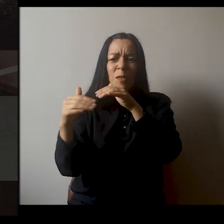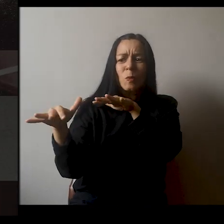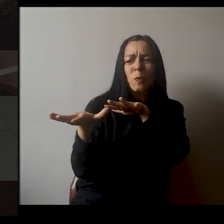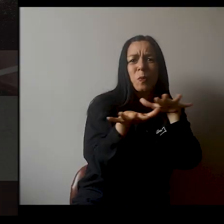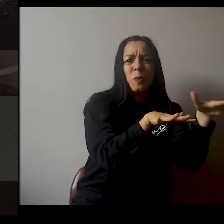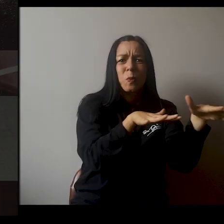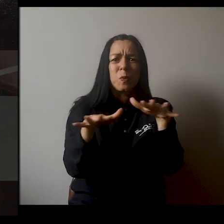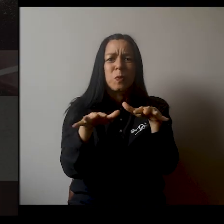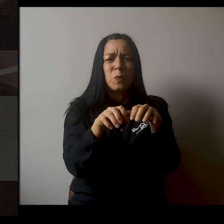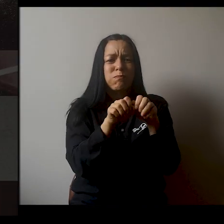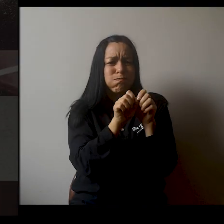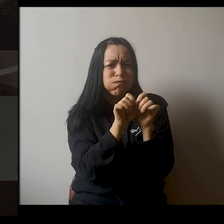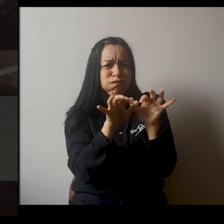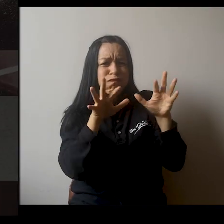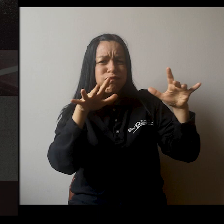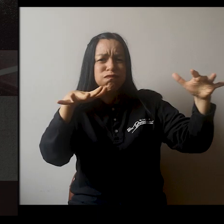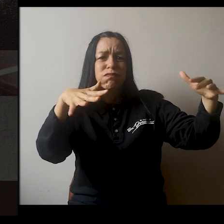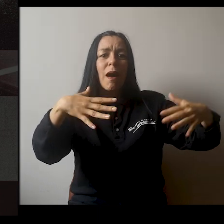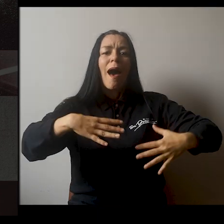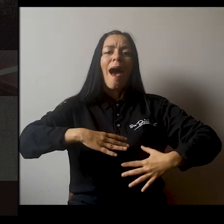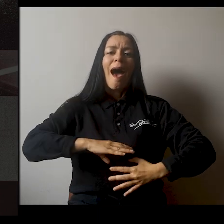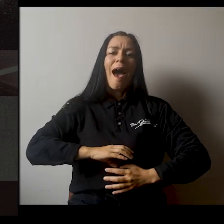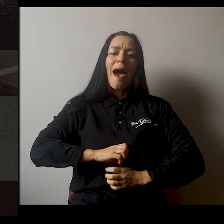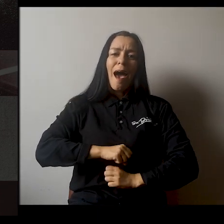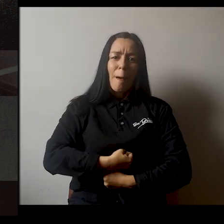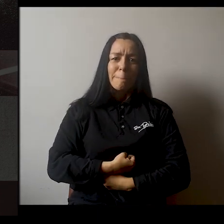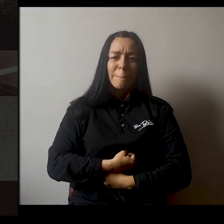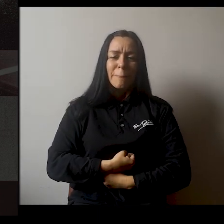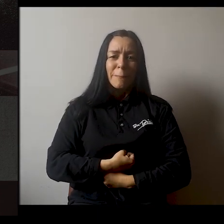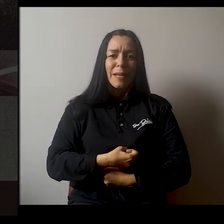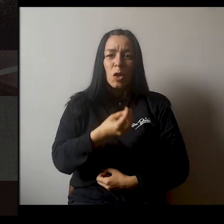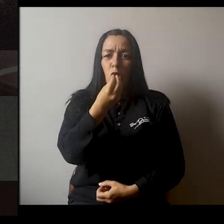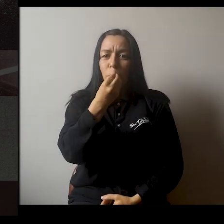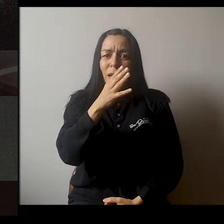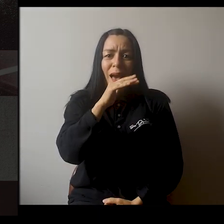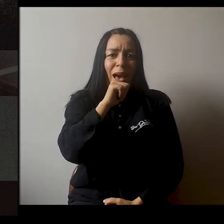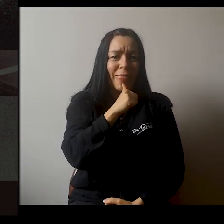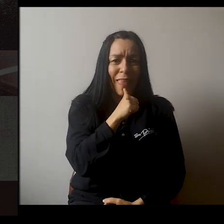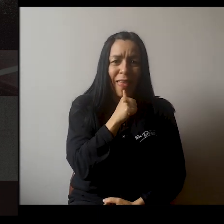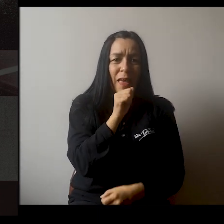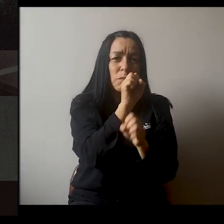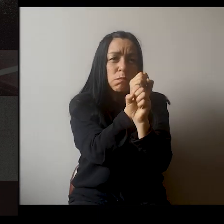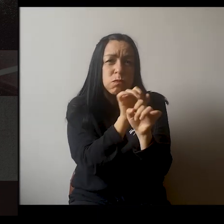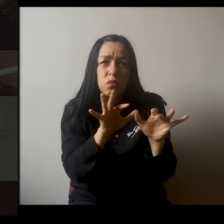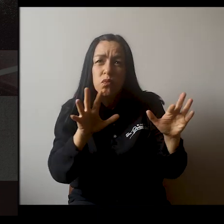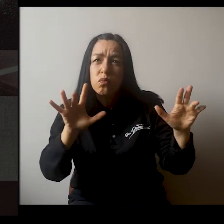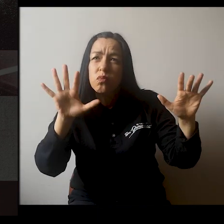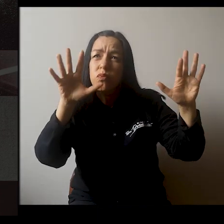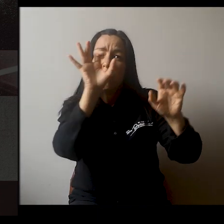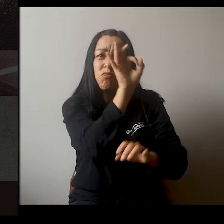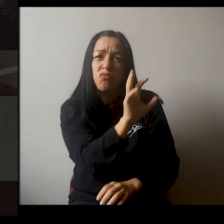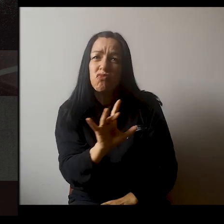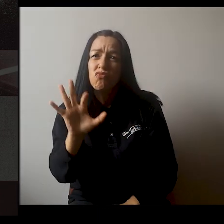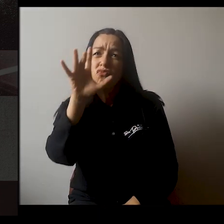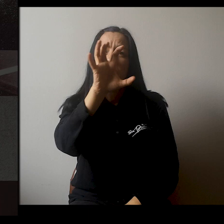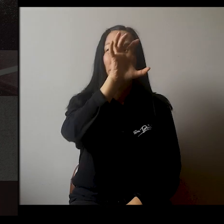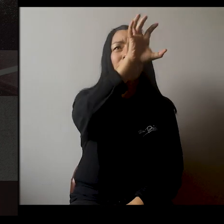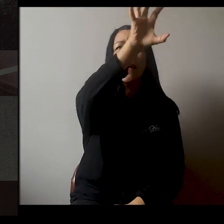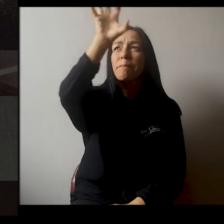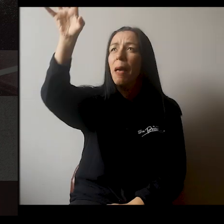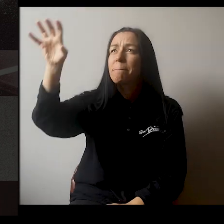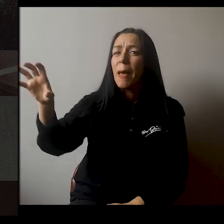terremotos, hambres y plagas, es decir, epidemias en muchos países.